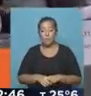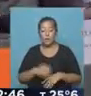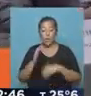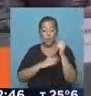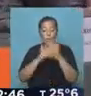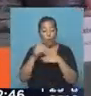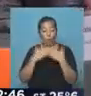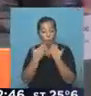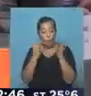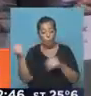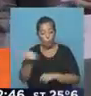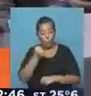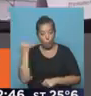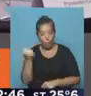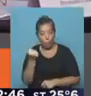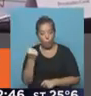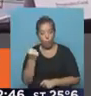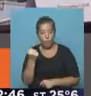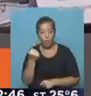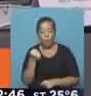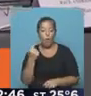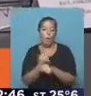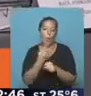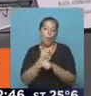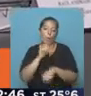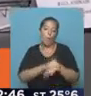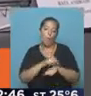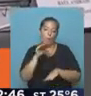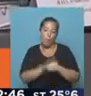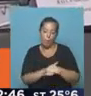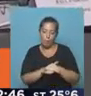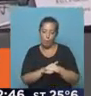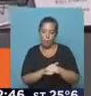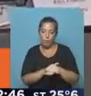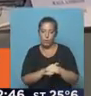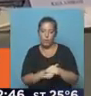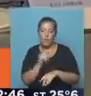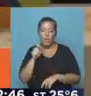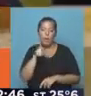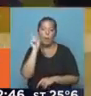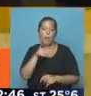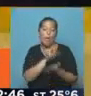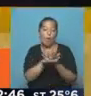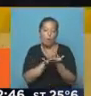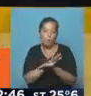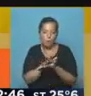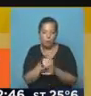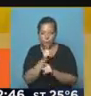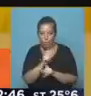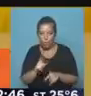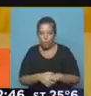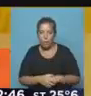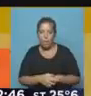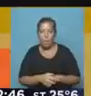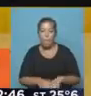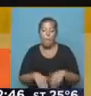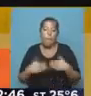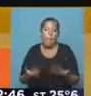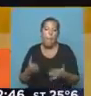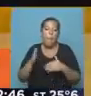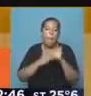grandes proyectos no pueden creo responsabilizarse de que eso haya provocado a la corrupción En todo caso se aprovecharon esos